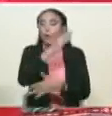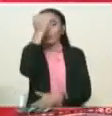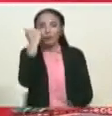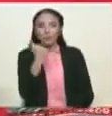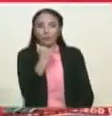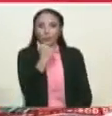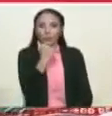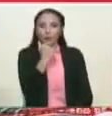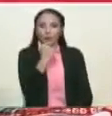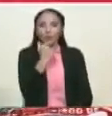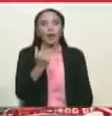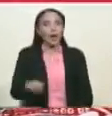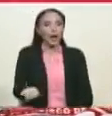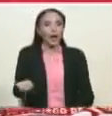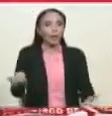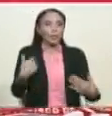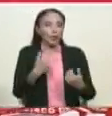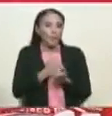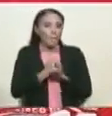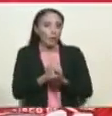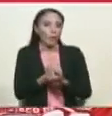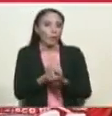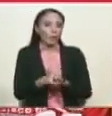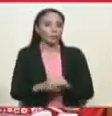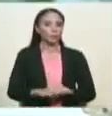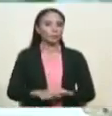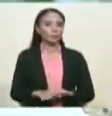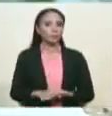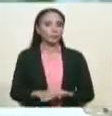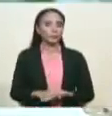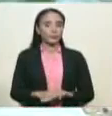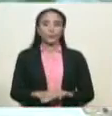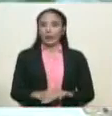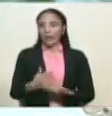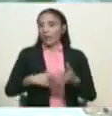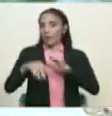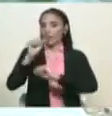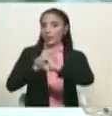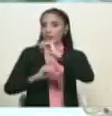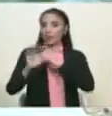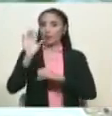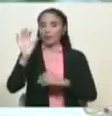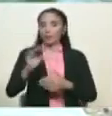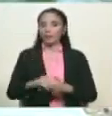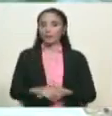Miranda allí por dentro, adentro, como una vanguardia.